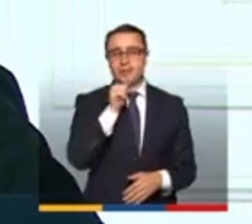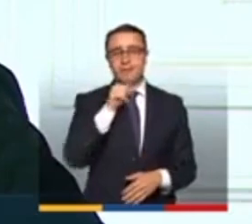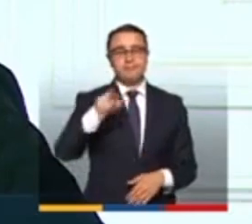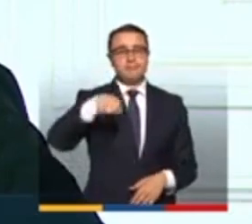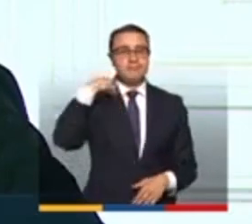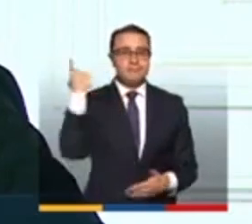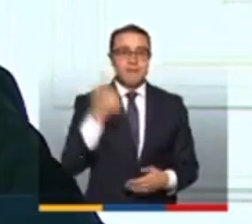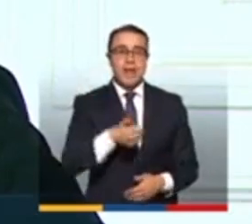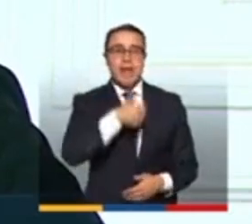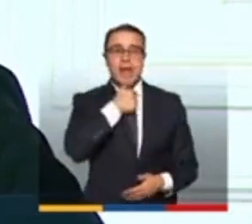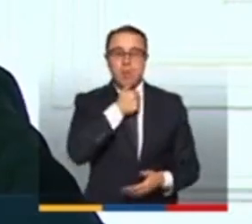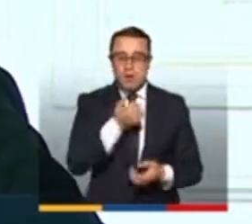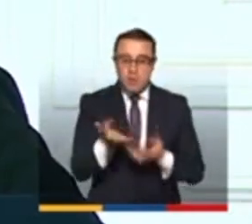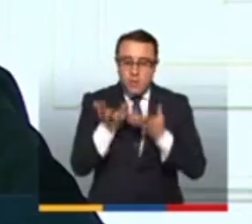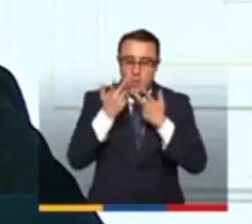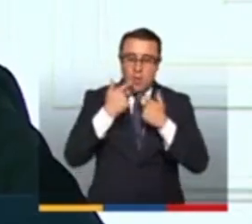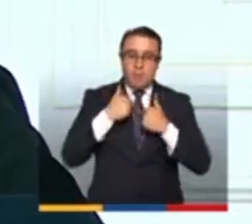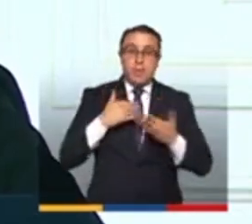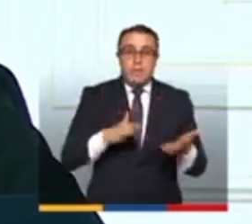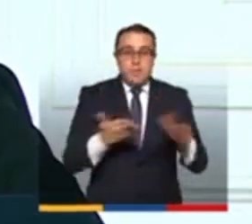mate.